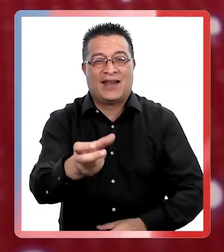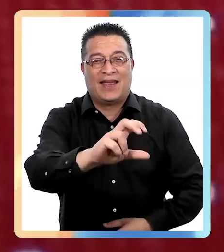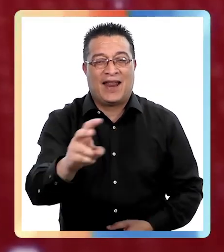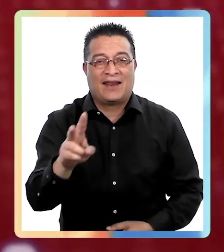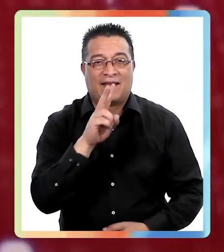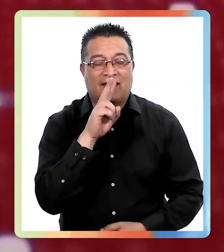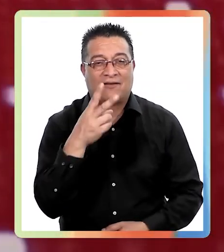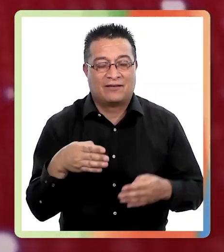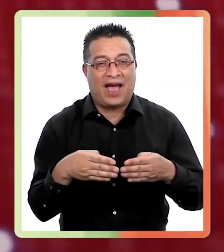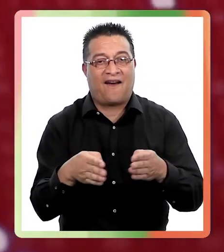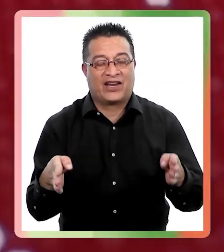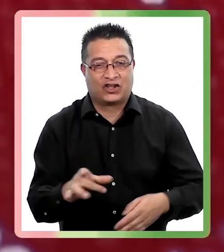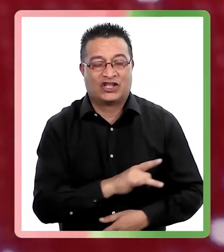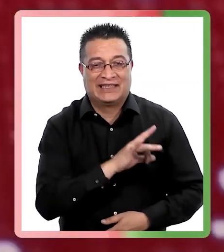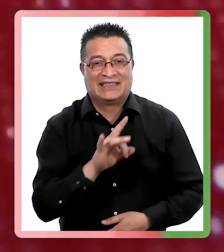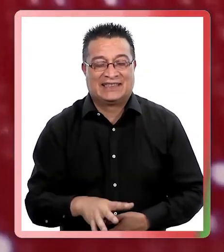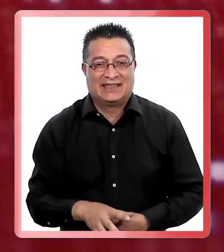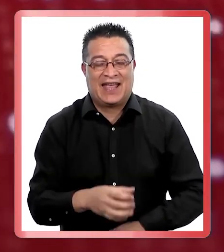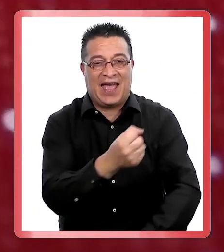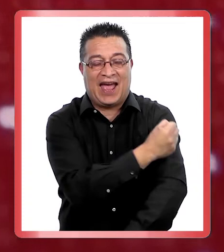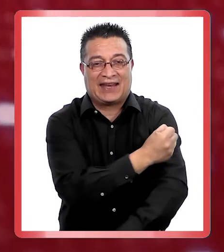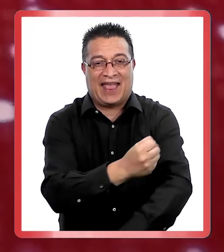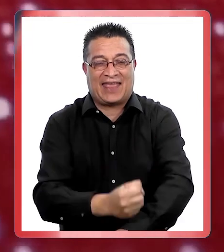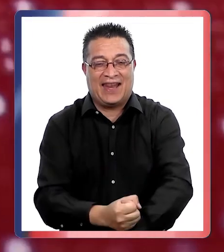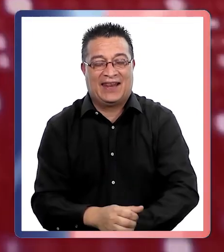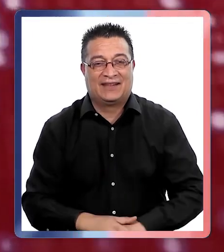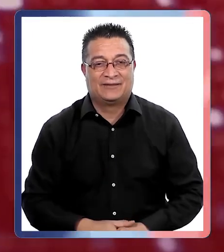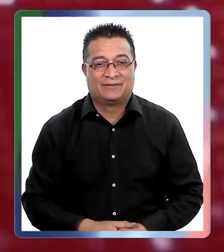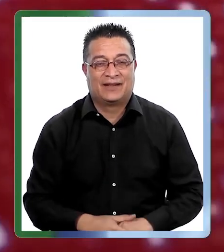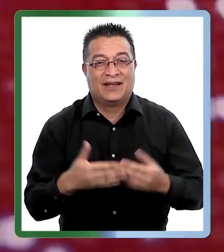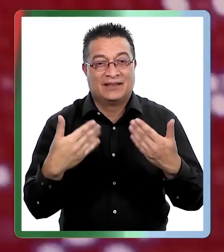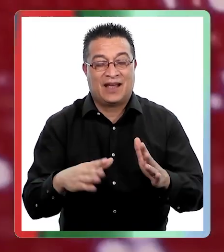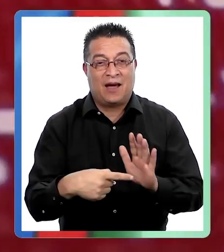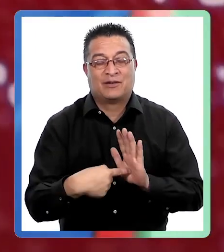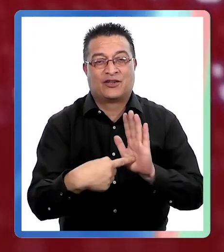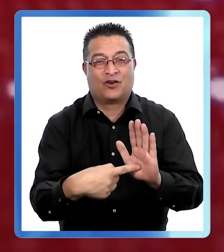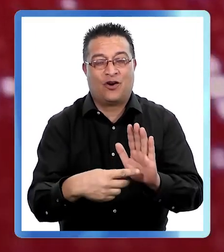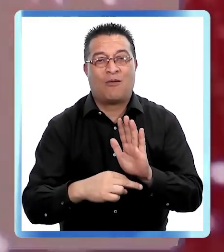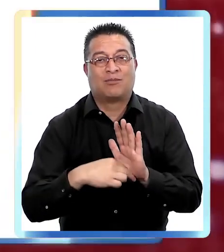Arcatel, presentó Portavoz Noticias.